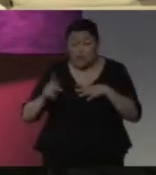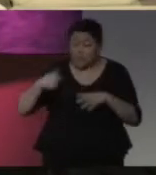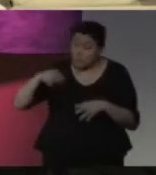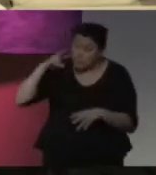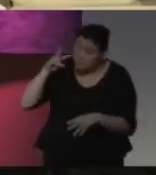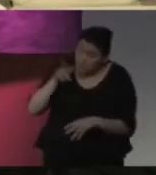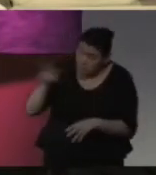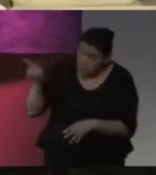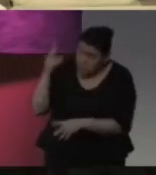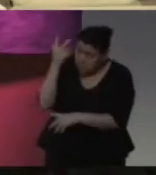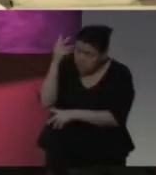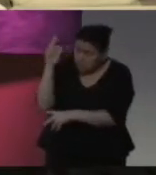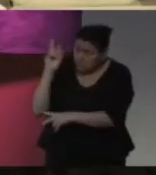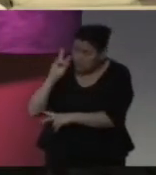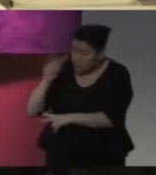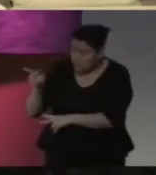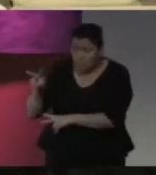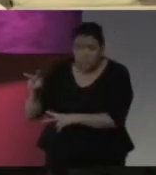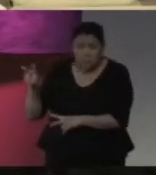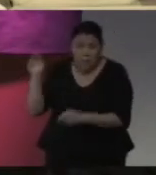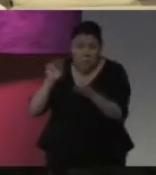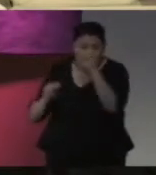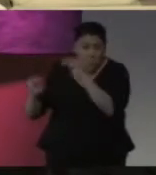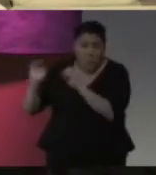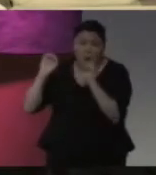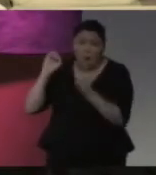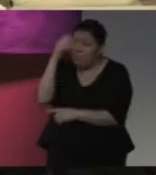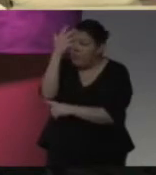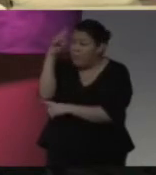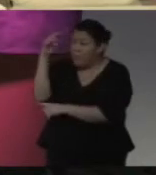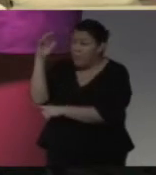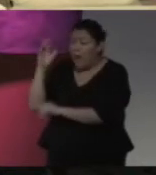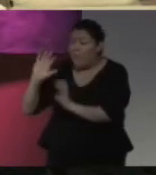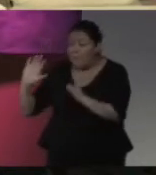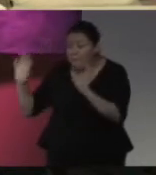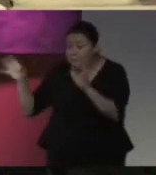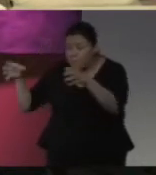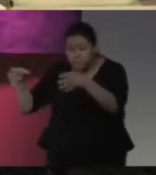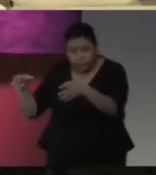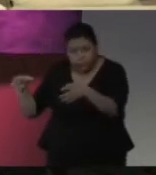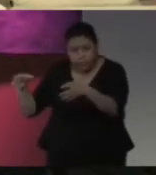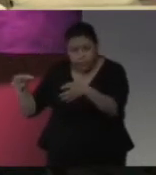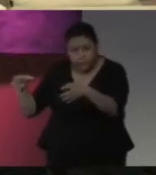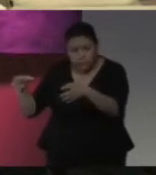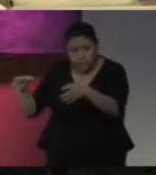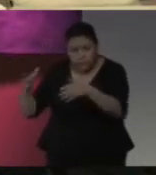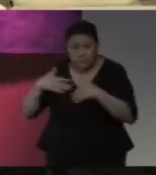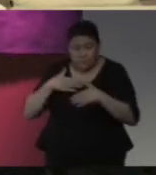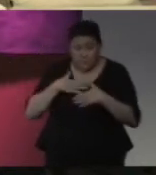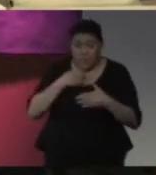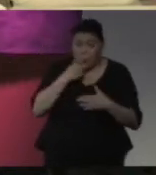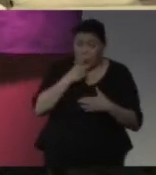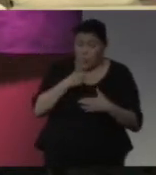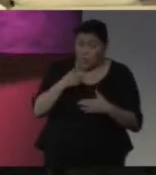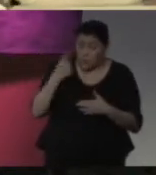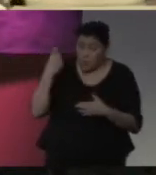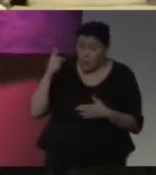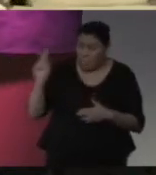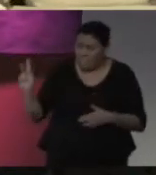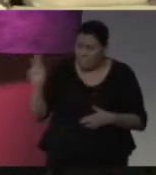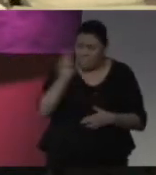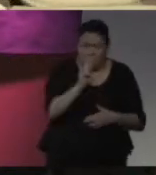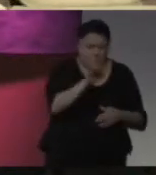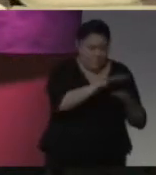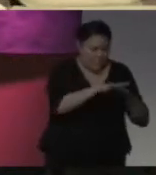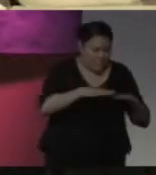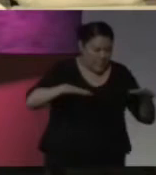decimos que es un monte o un bosque. Aquí estamos como un bosque o como